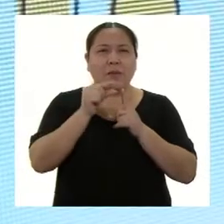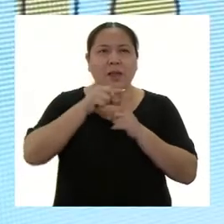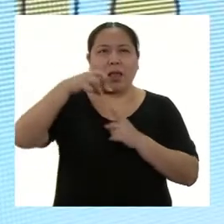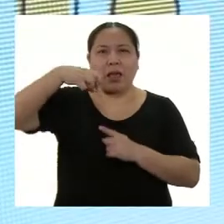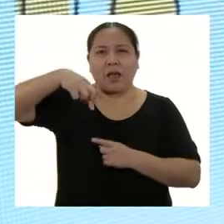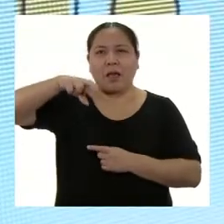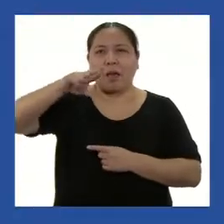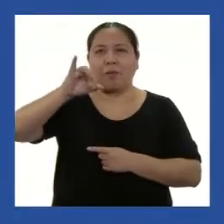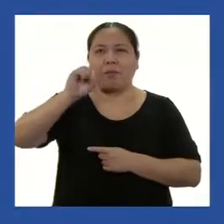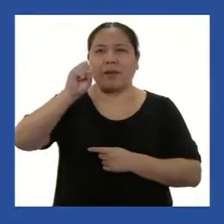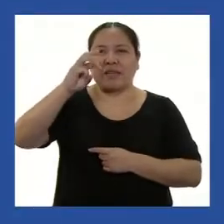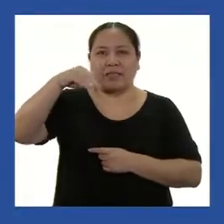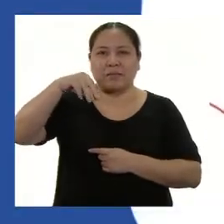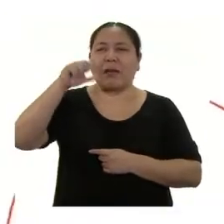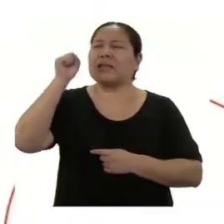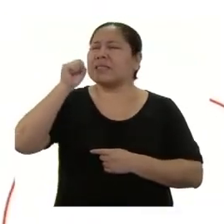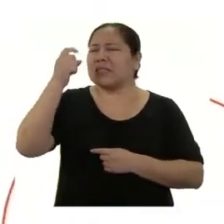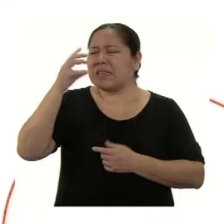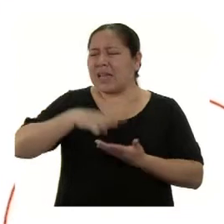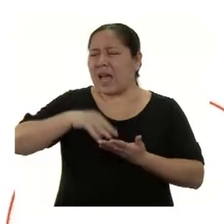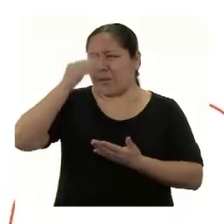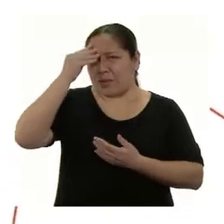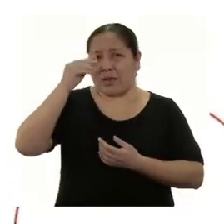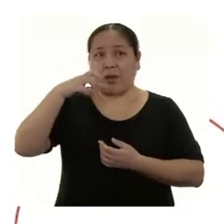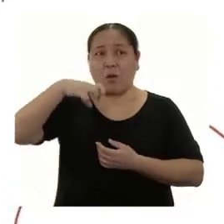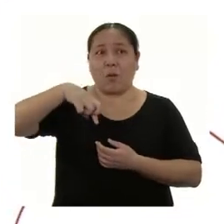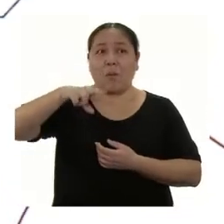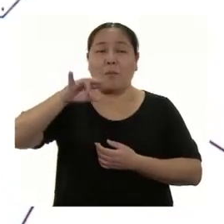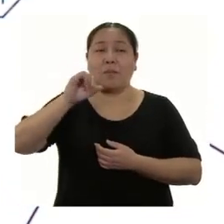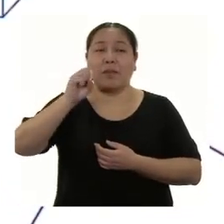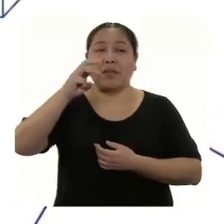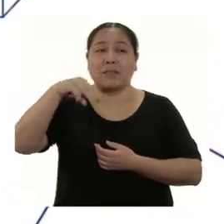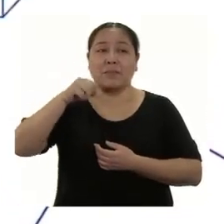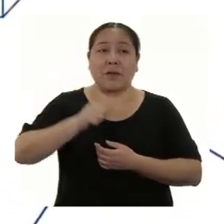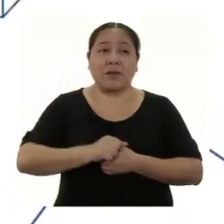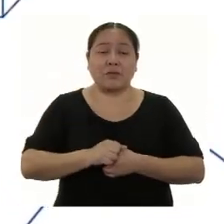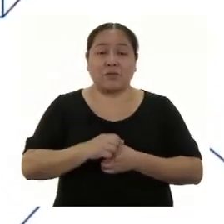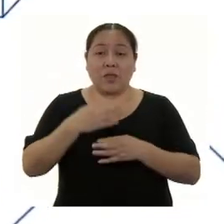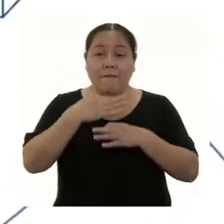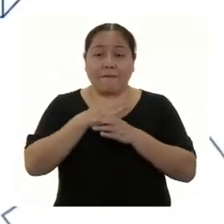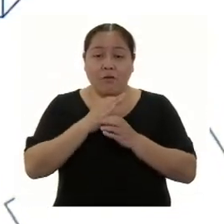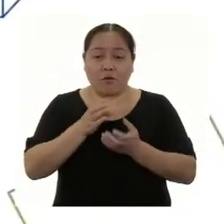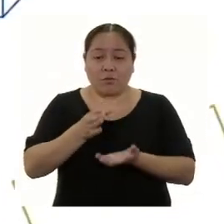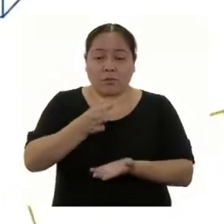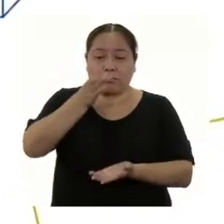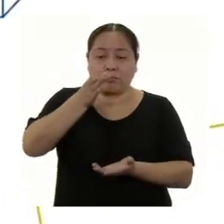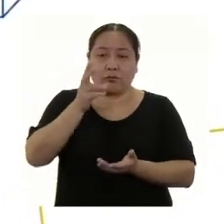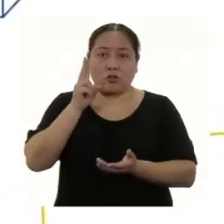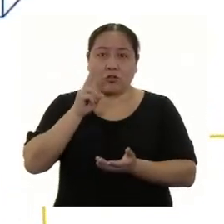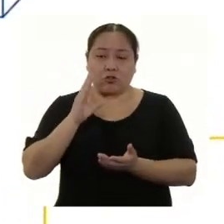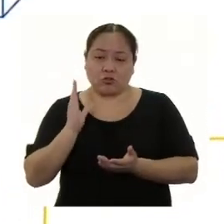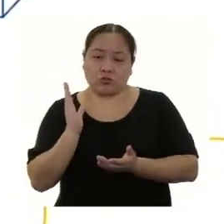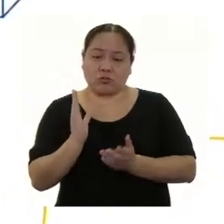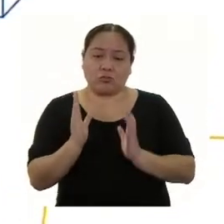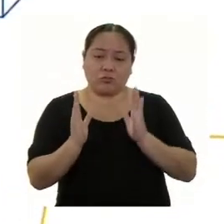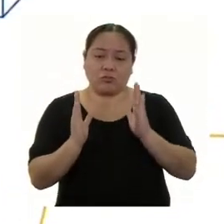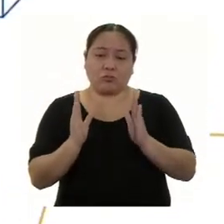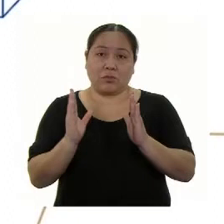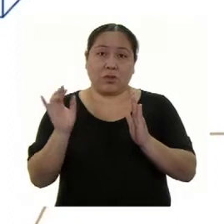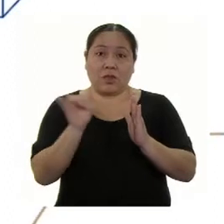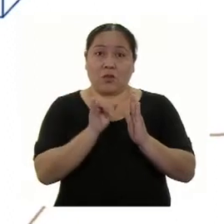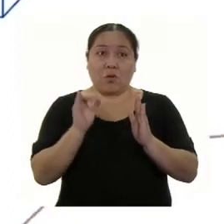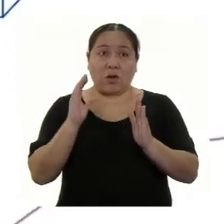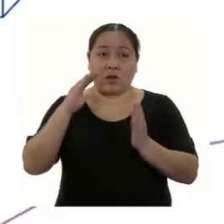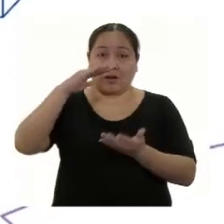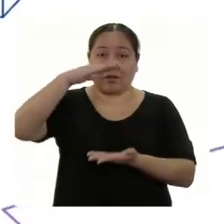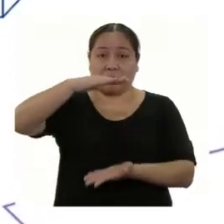justo lo aprendí hace poco. Un prisma es una forma tridimensional que tiene 2 caras paralelas de igual forma,